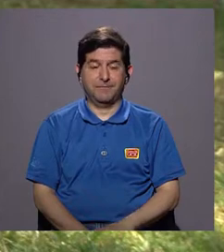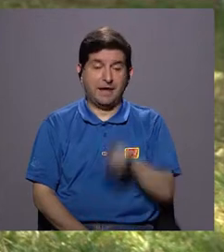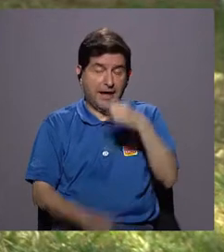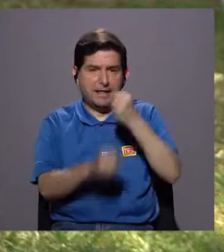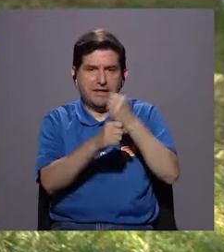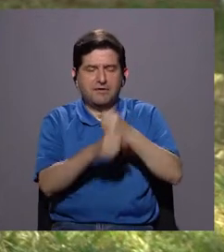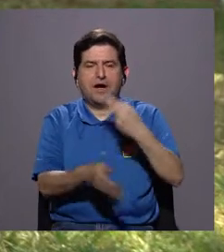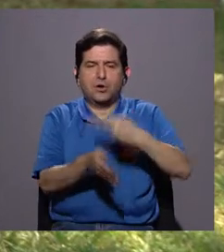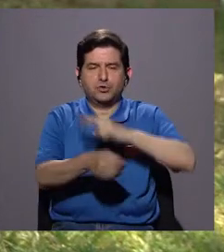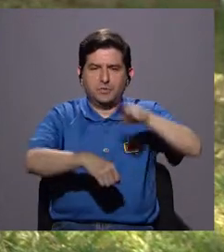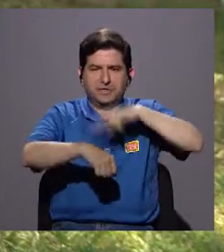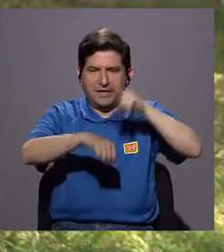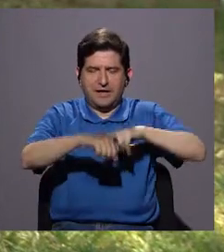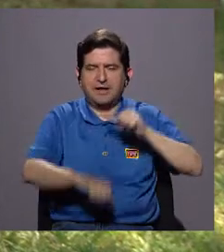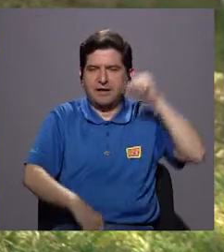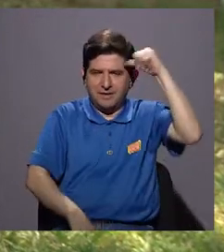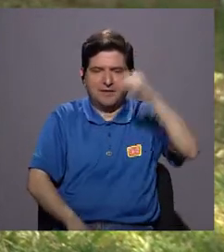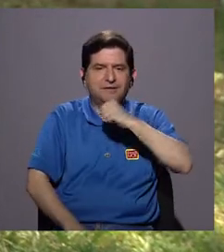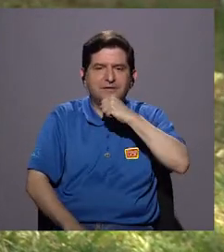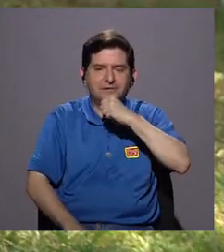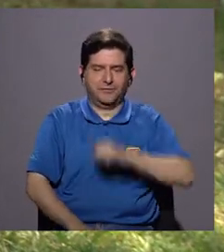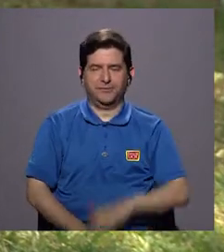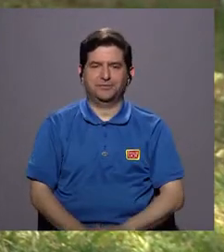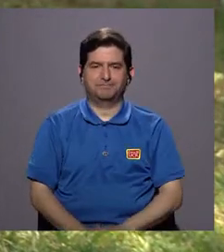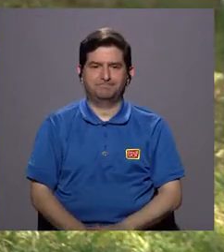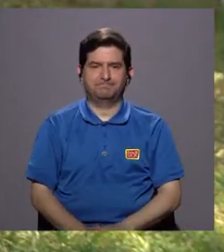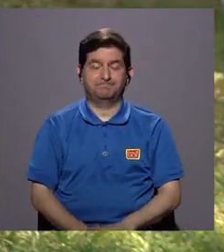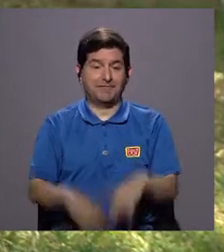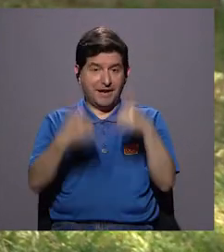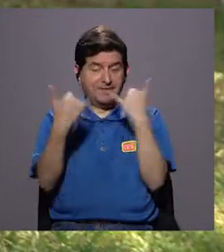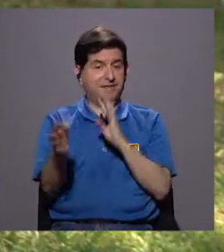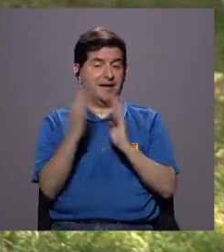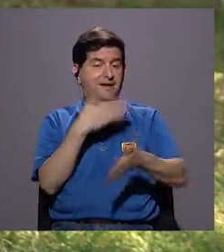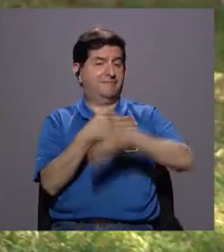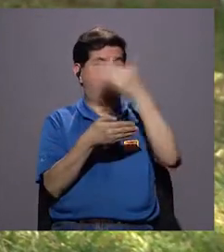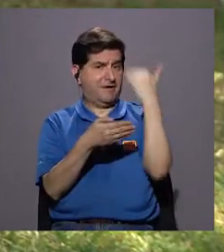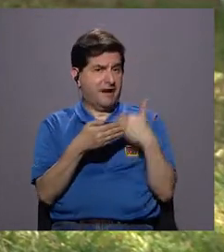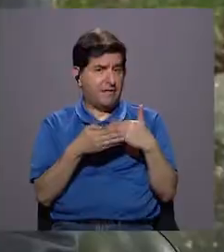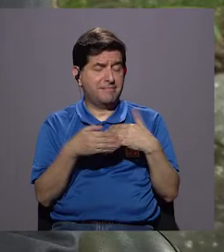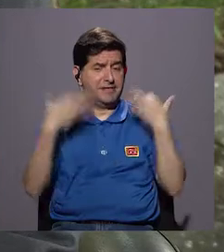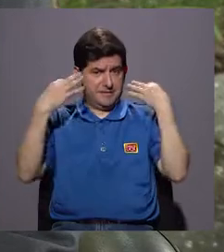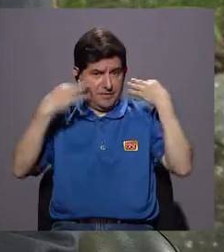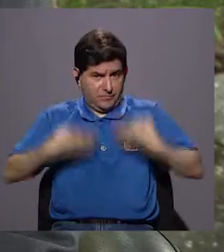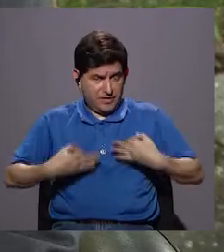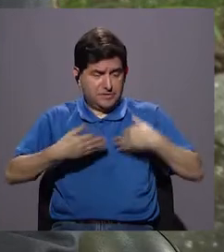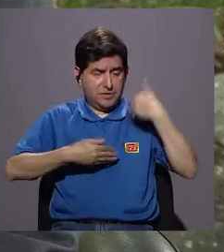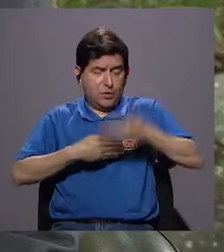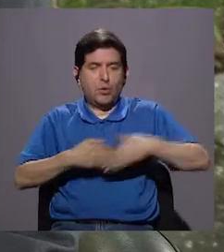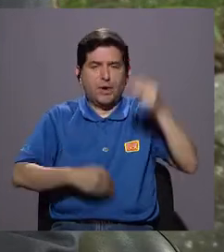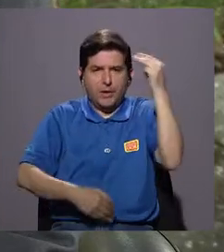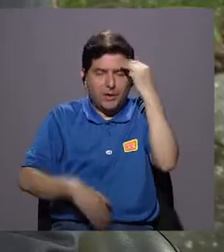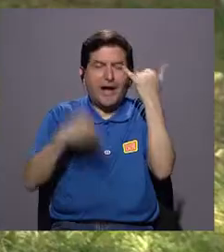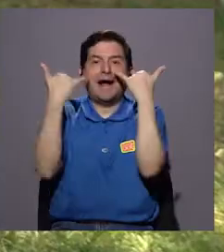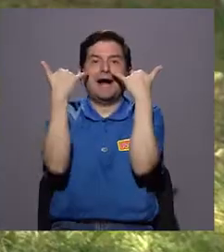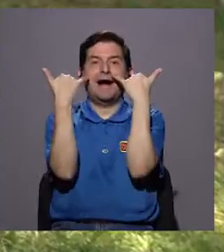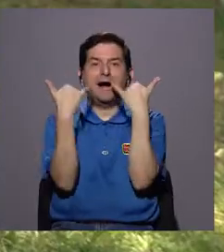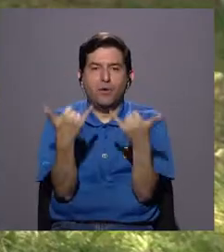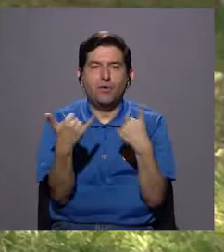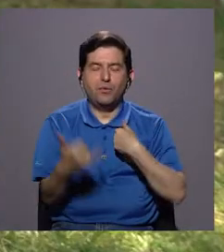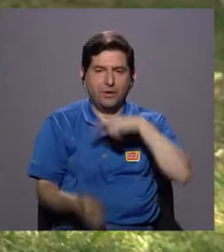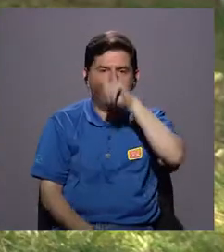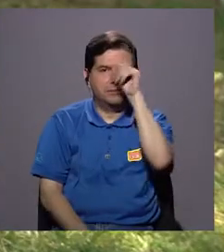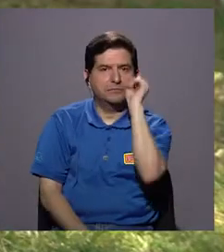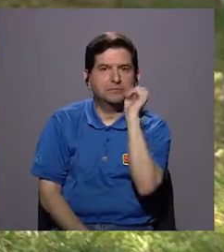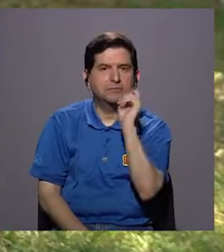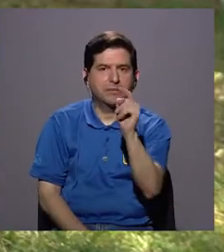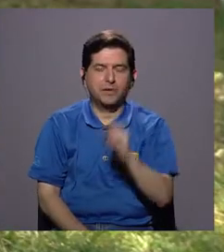elabora en el Hospital Nacional de Geriatría. Doctor, bueno, ya conversamos un poquito de lo físico, luego de lo mental y ahora le voy a